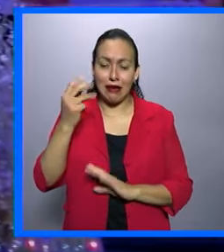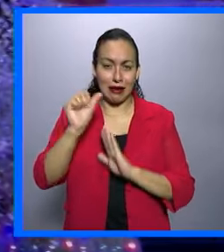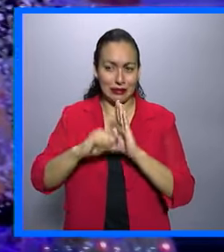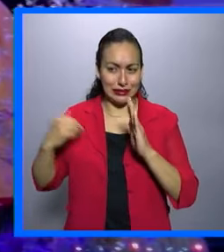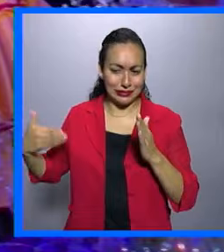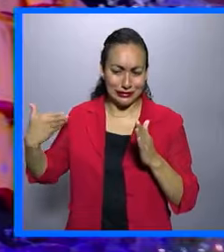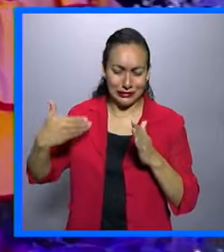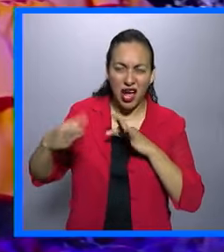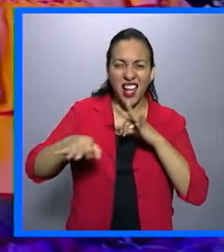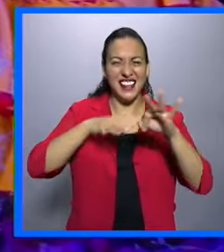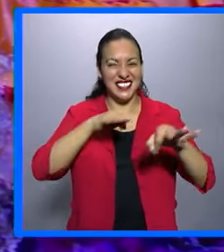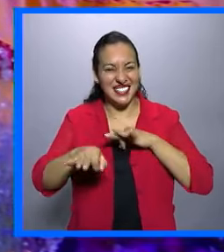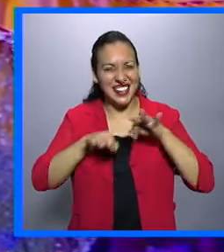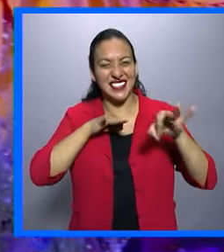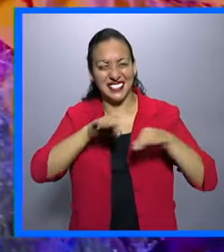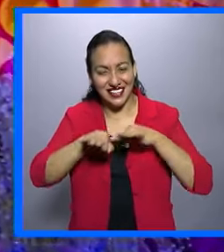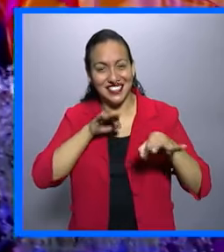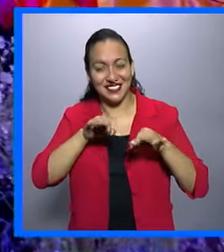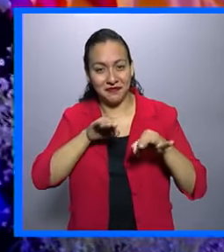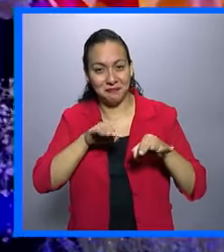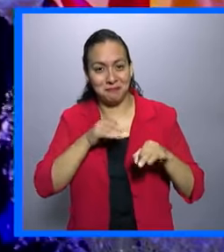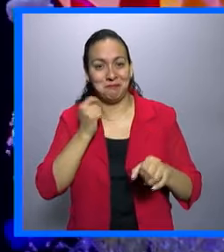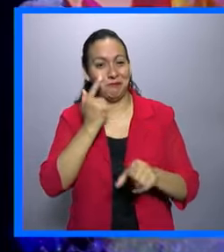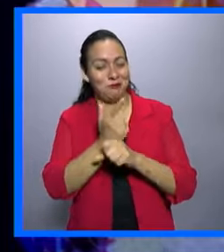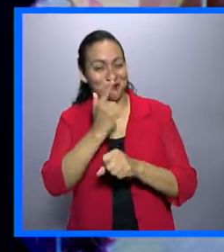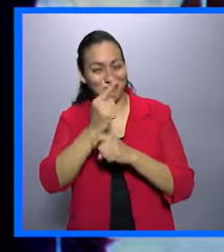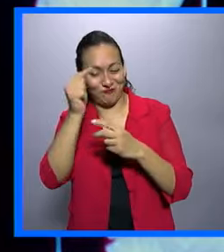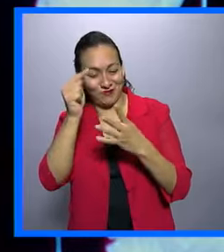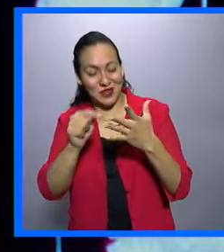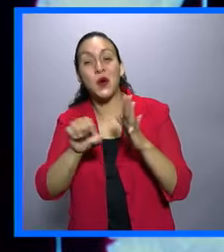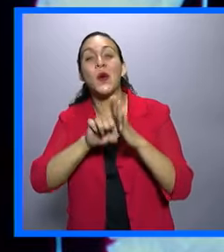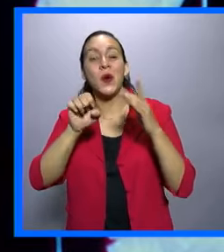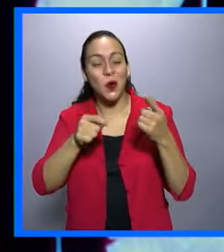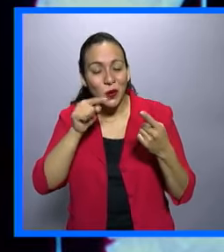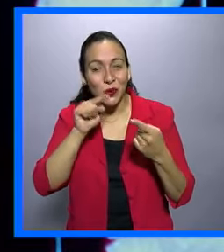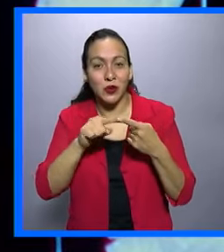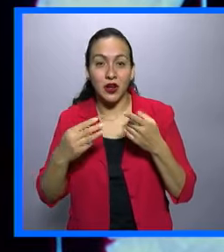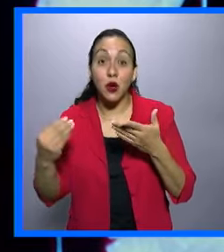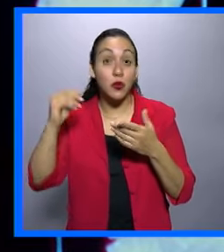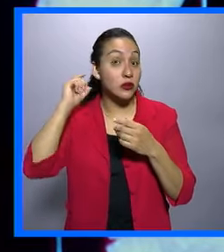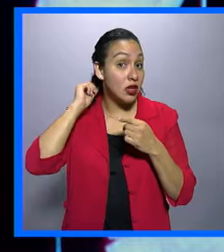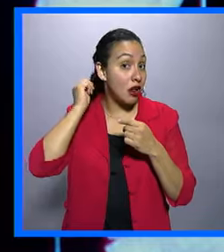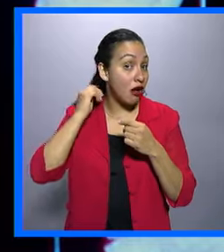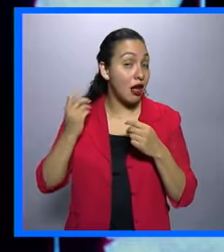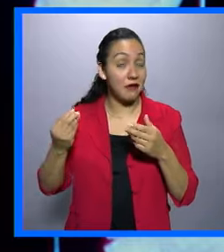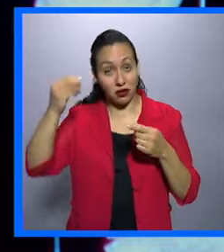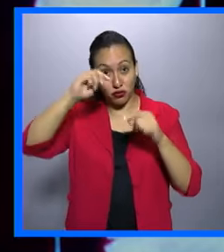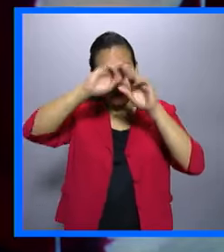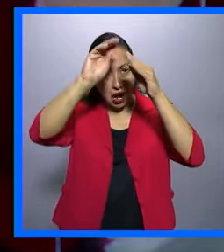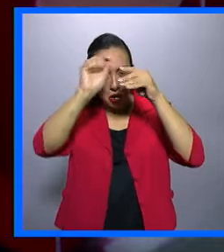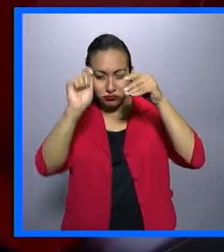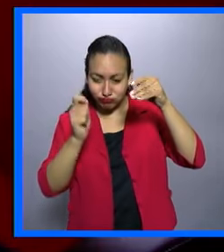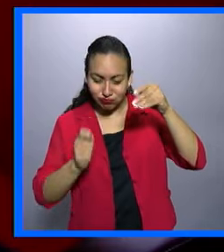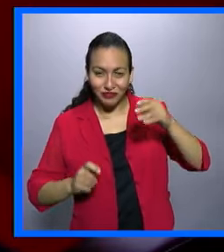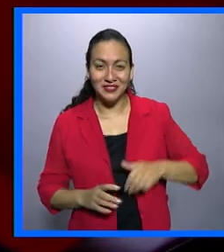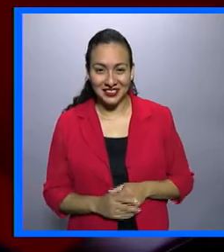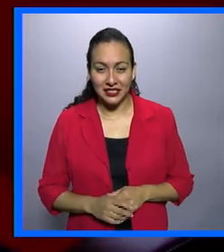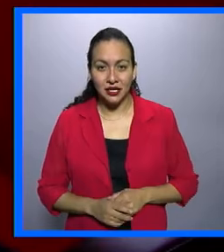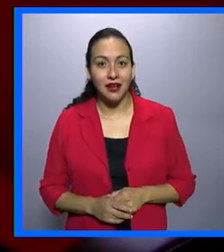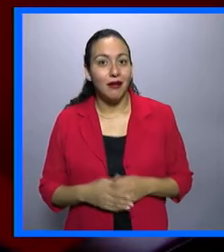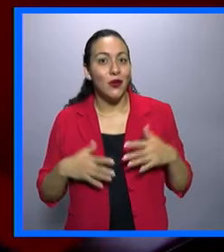de trabajo, en los que se detallaron diversos aspectos, como incluirle cabellos a las piezas de cartonería. El